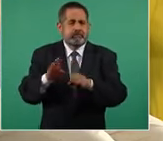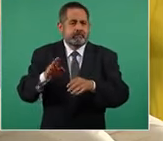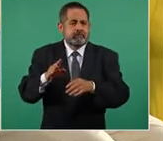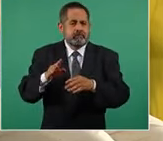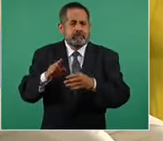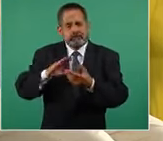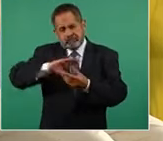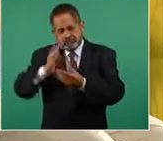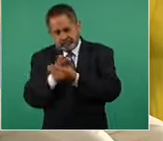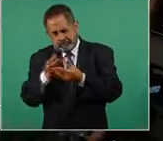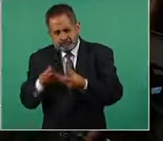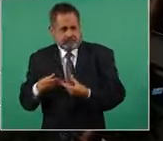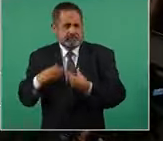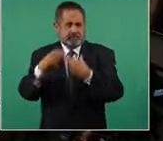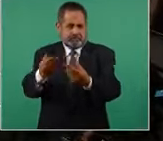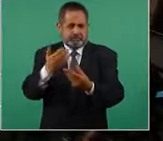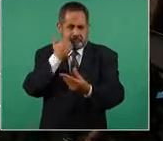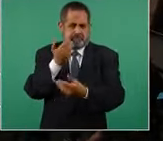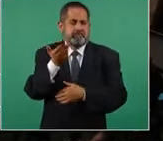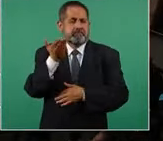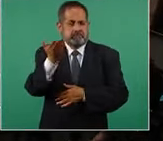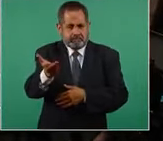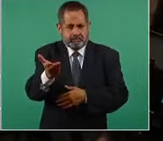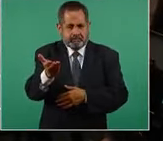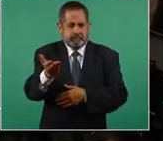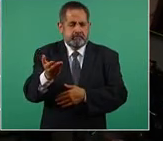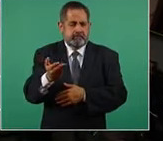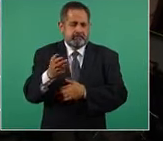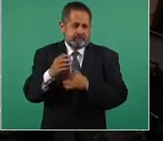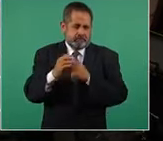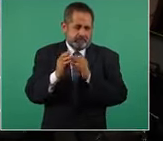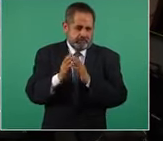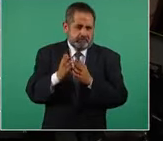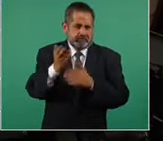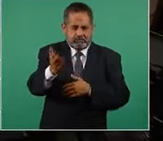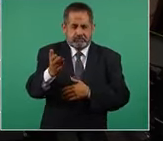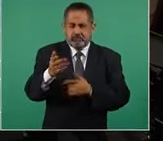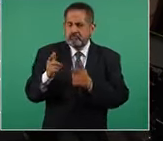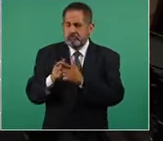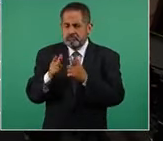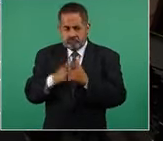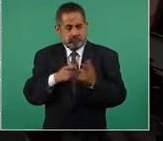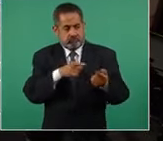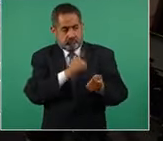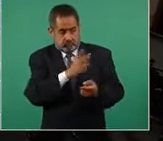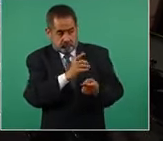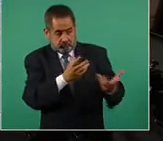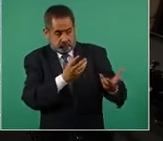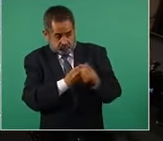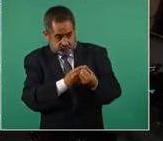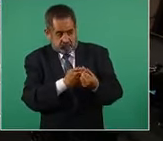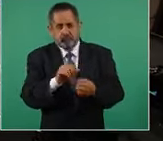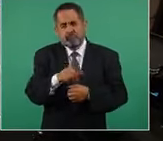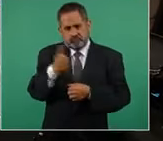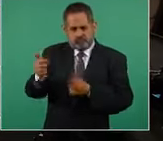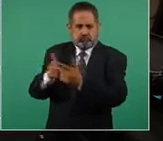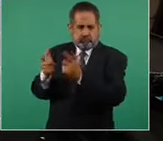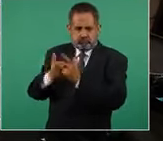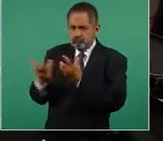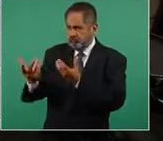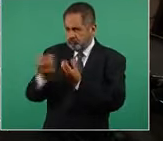expedientes y todo esto, y le piden que así como un grupo también ya expuso, pues ellos quisieran